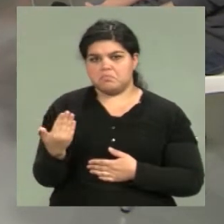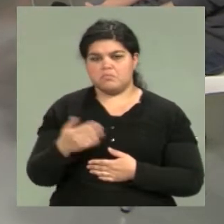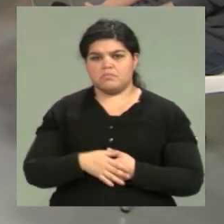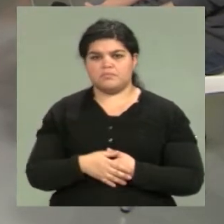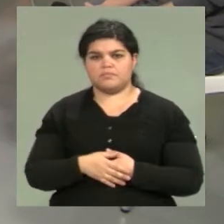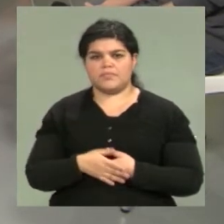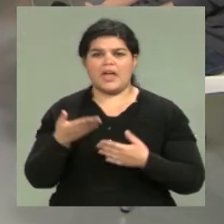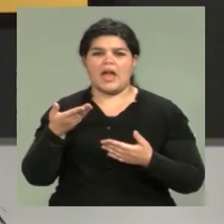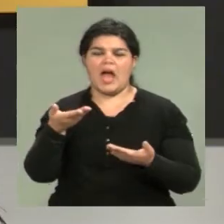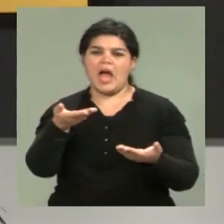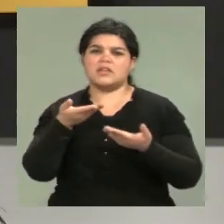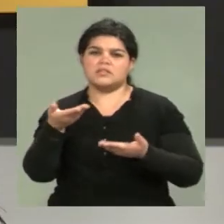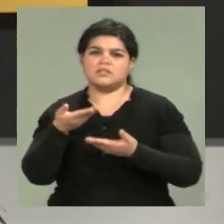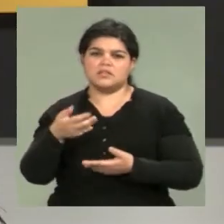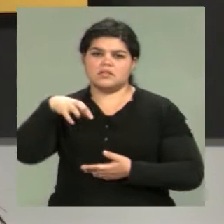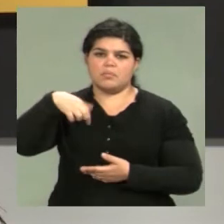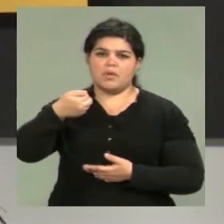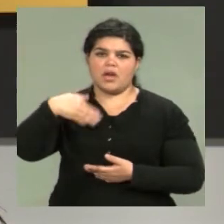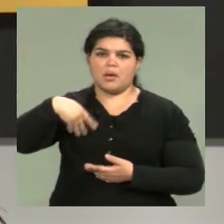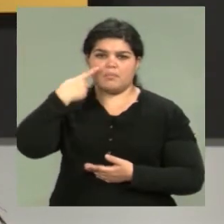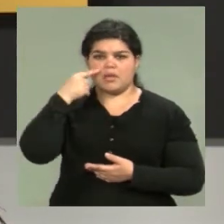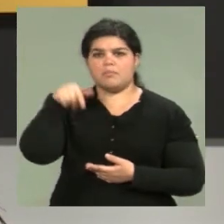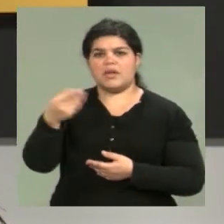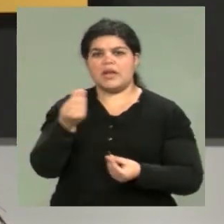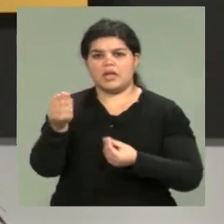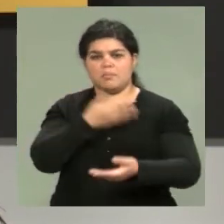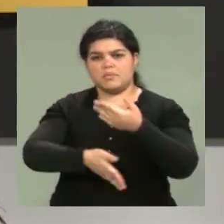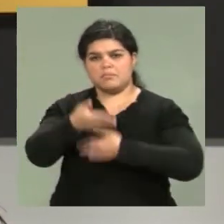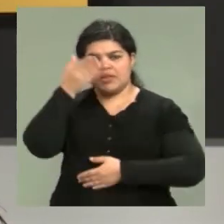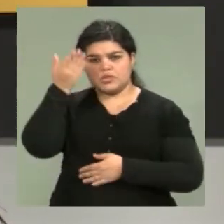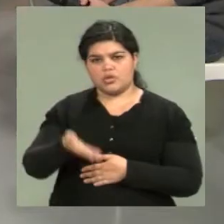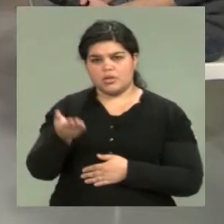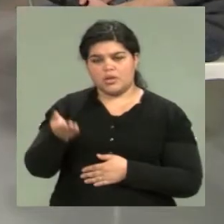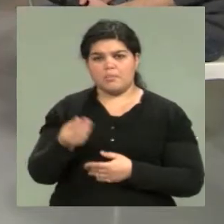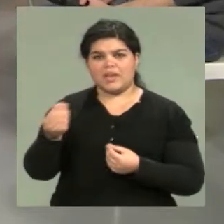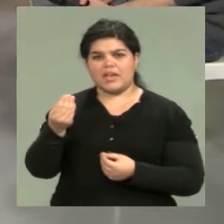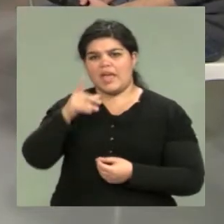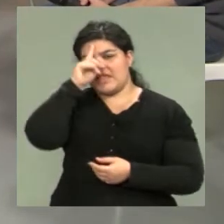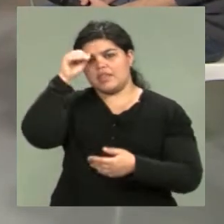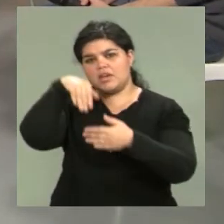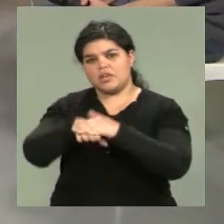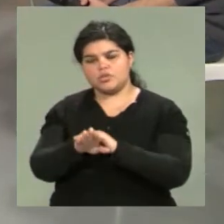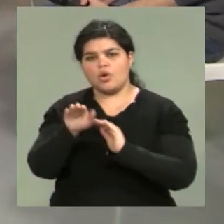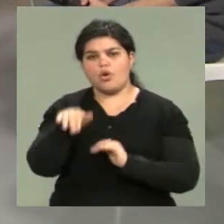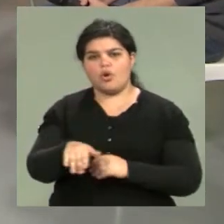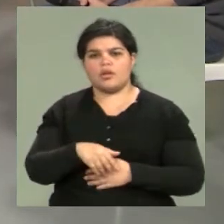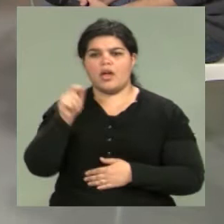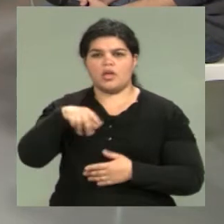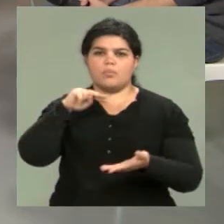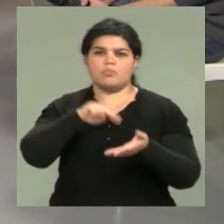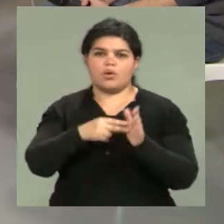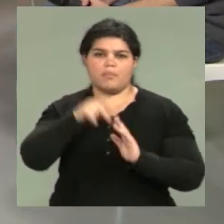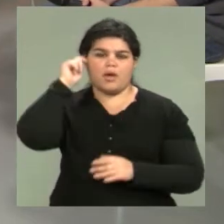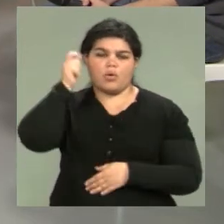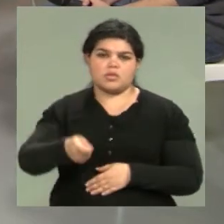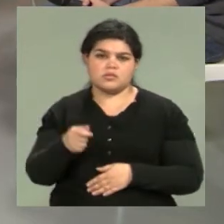PAMI para como una persona discapacitada, para que se hiciera cargo de la internación. Empezamos con problemas judiciales con el PAMI